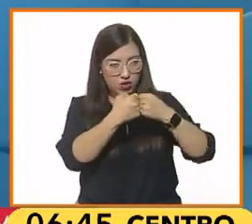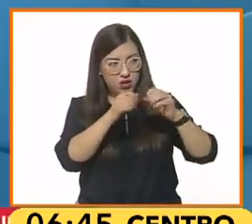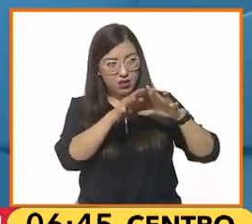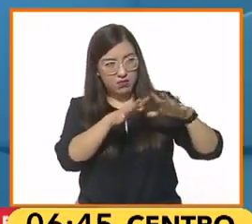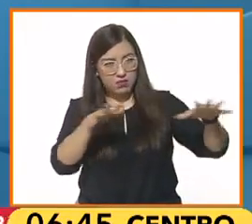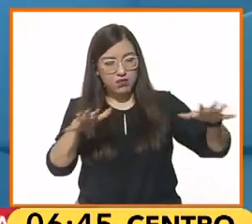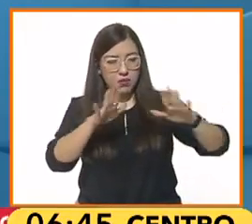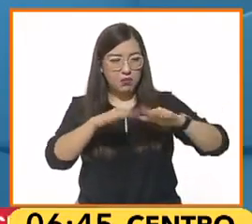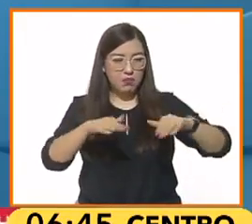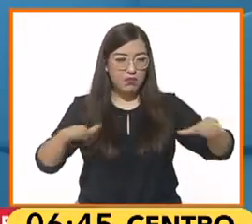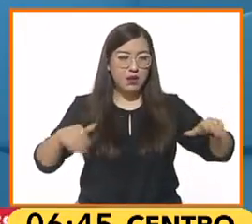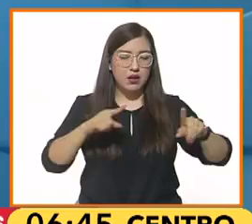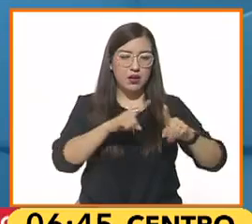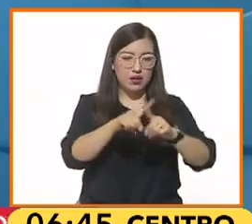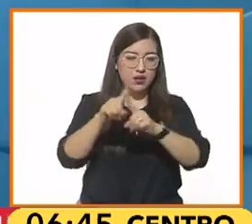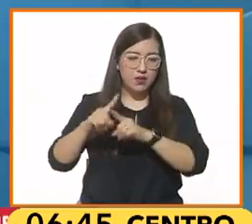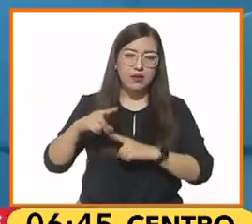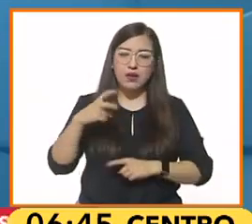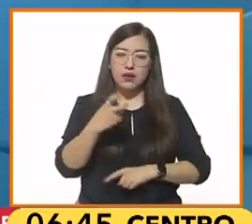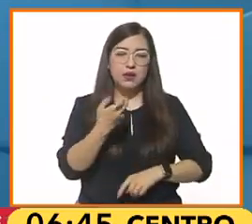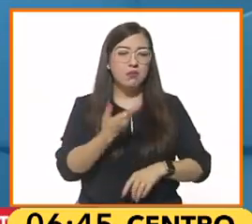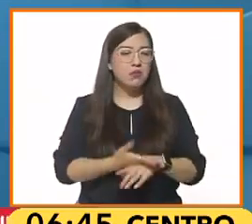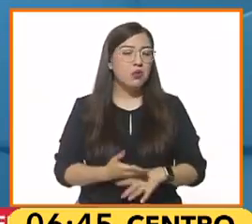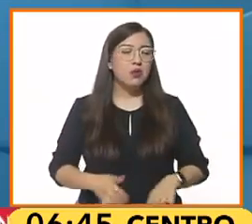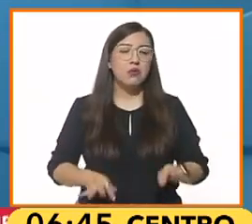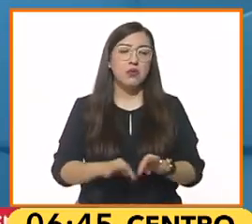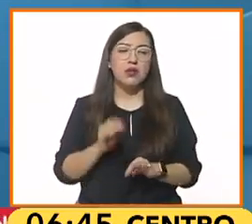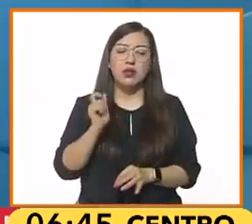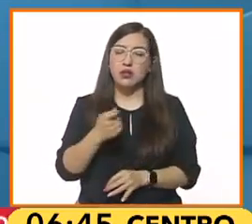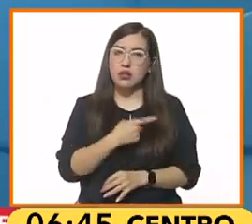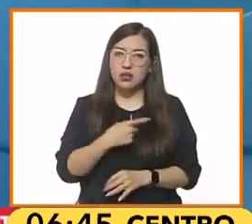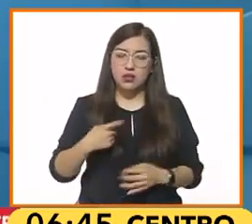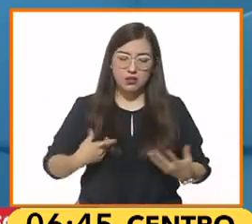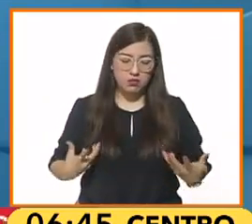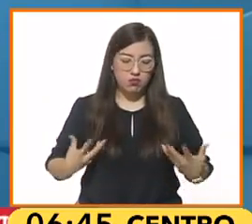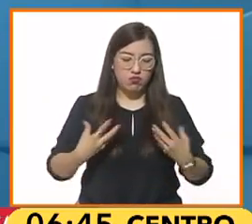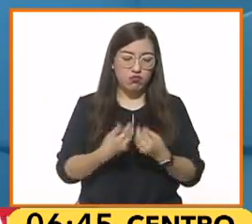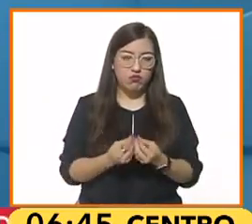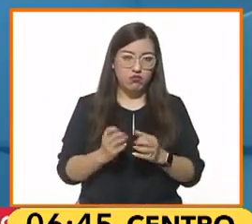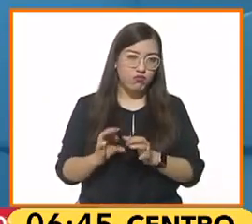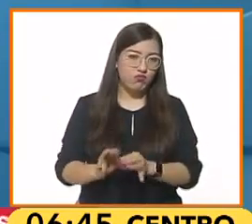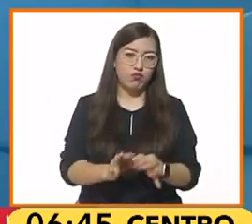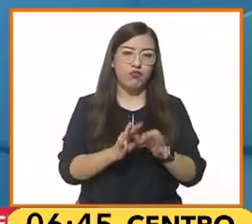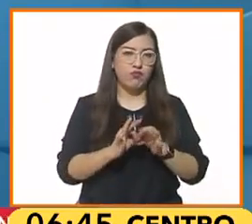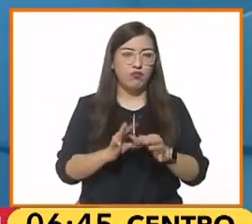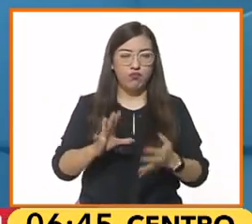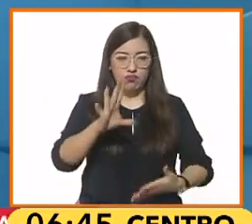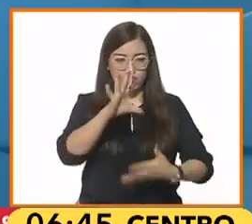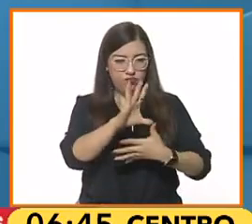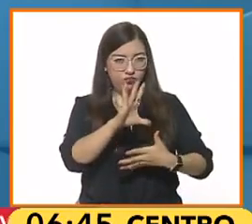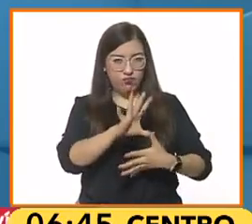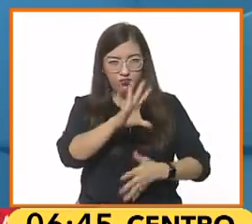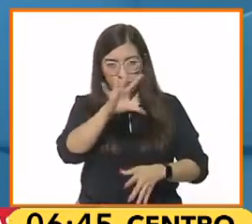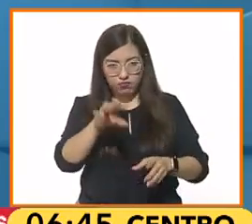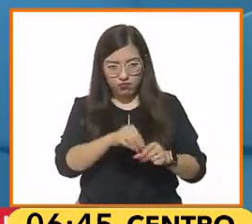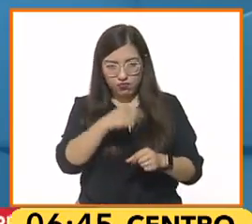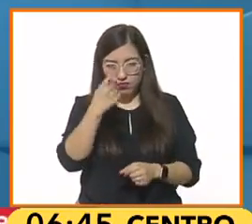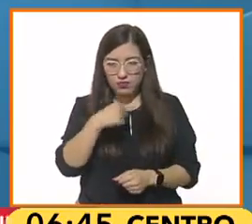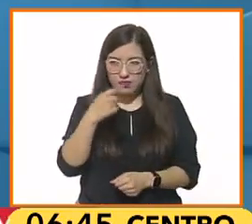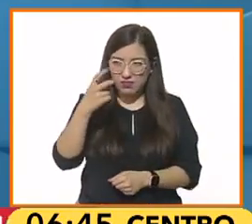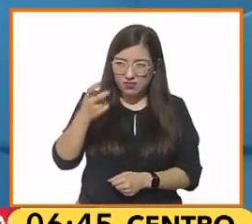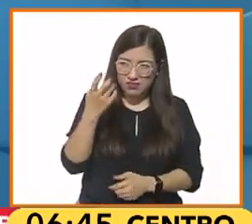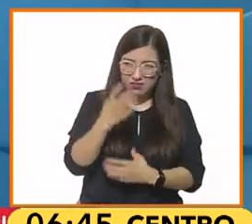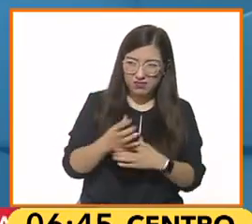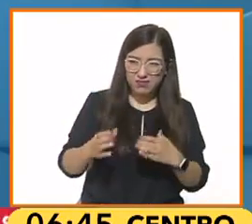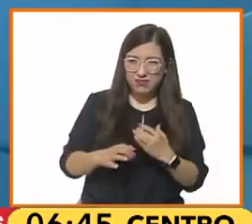aguas territoriales. Entonces, es muy importante estar unidos en el marco del sur global contra estas atrocidades y contra